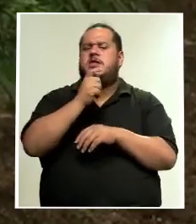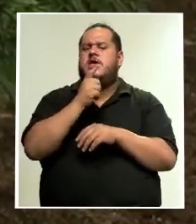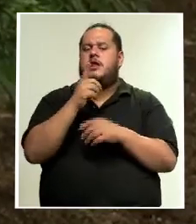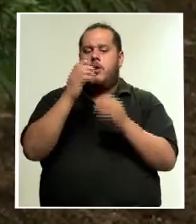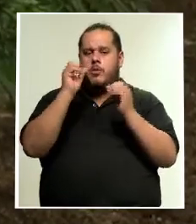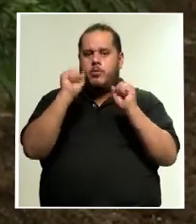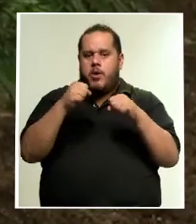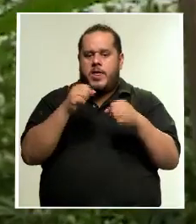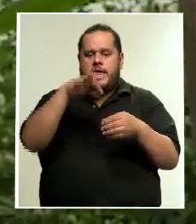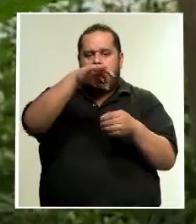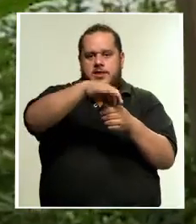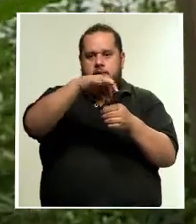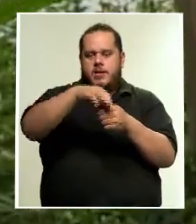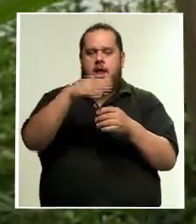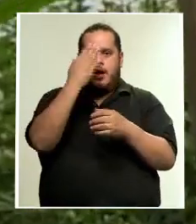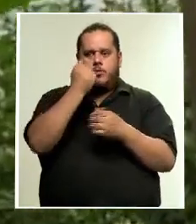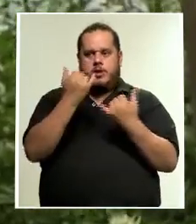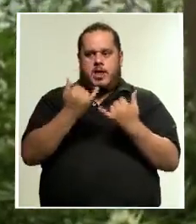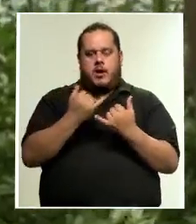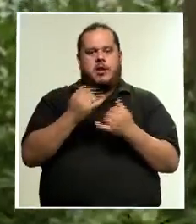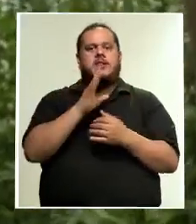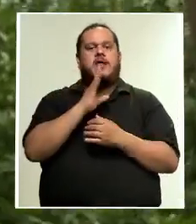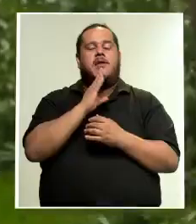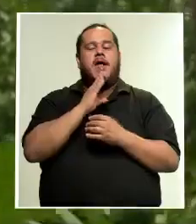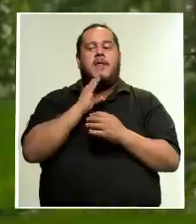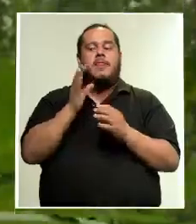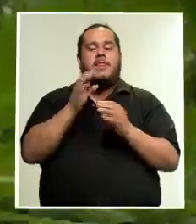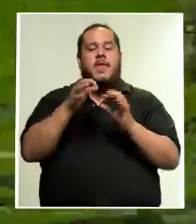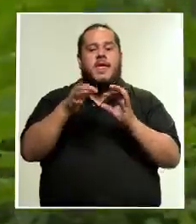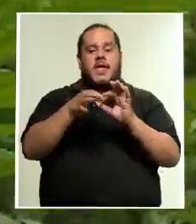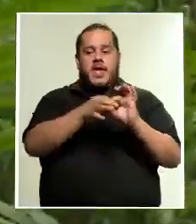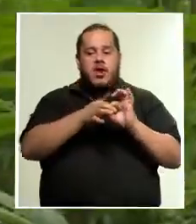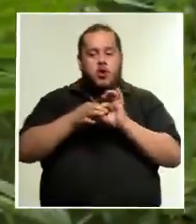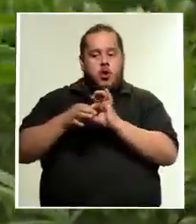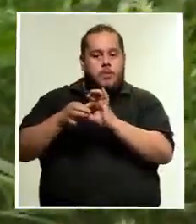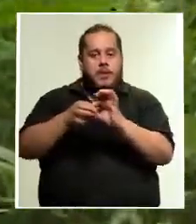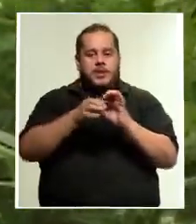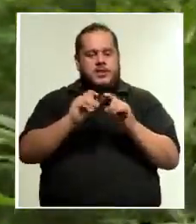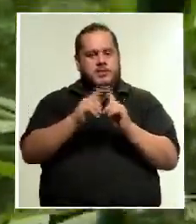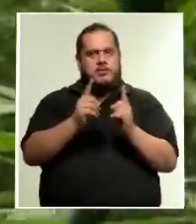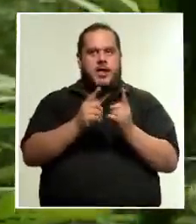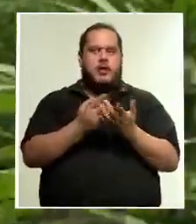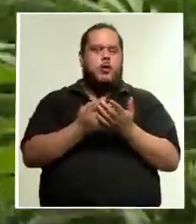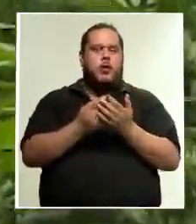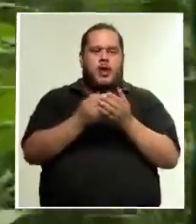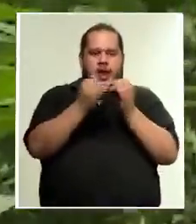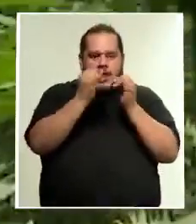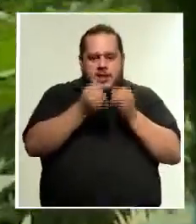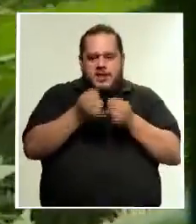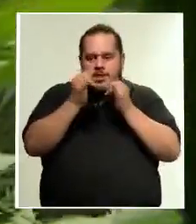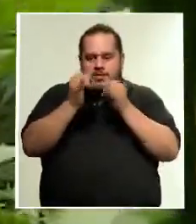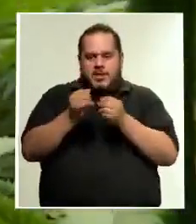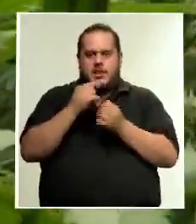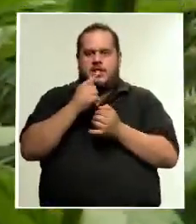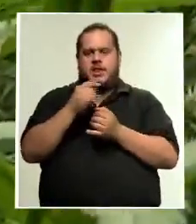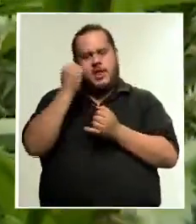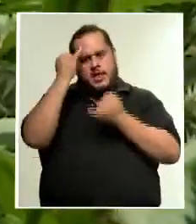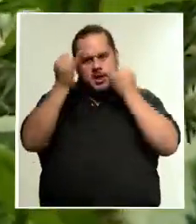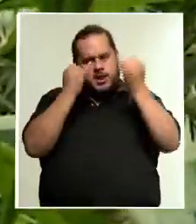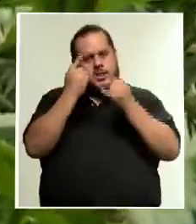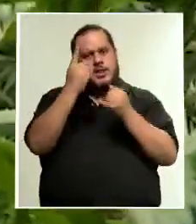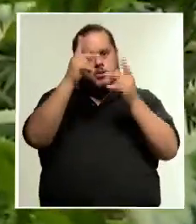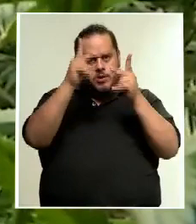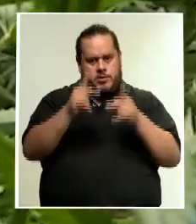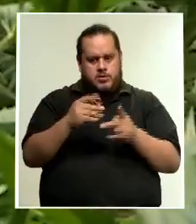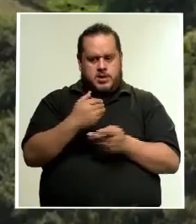sembrar, pues en este momento se habla de cooperativas, por ejemplo, pero la diputada independiente asegura que la idea es que una